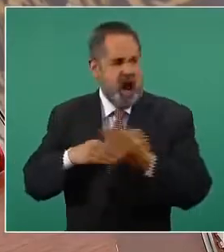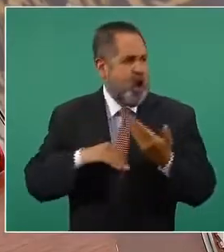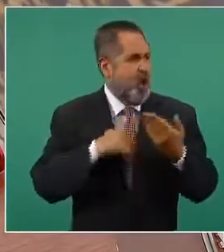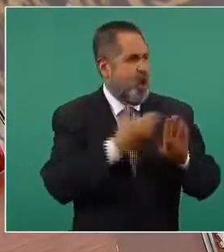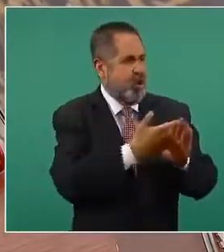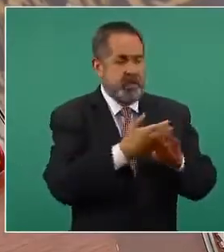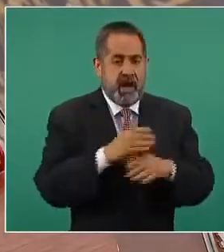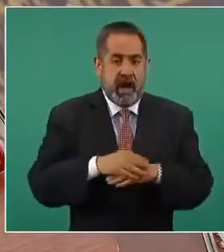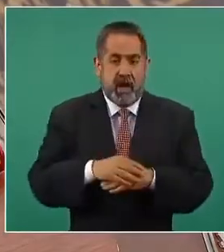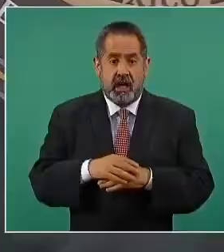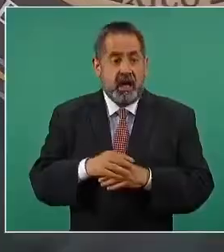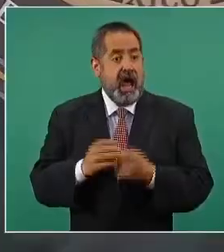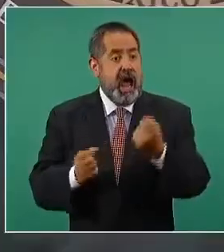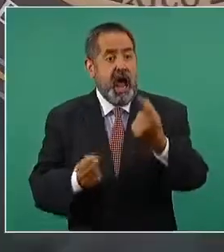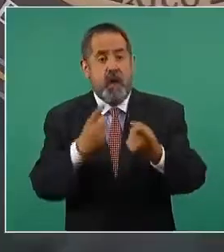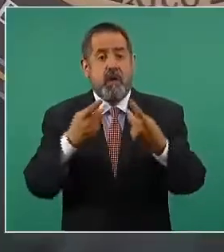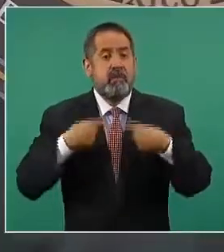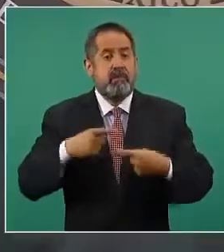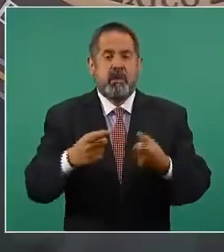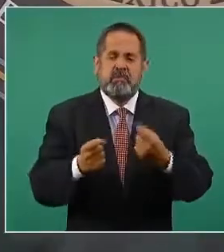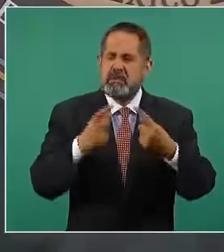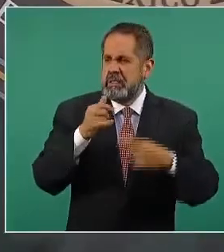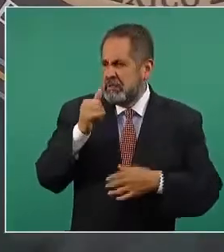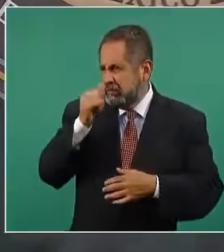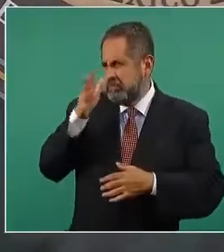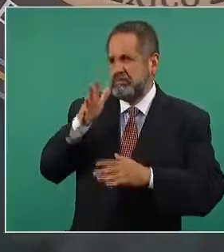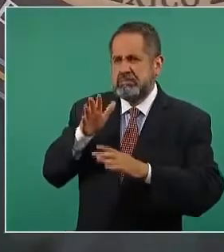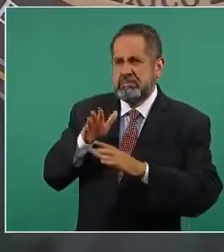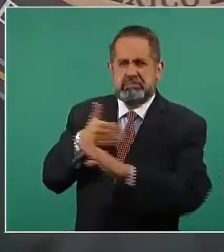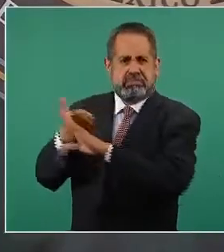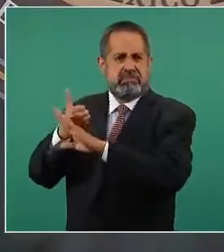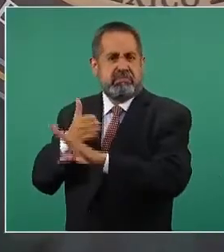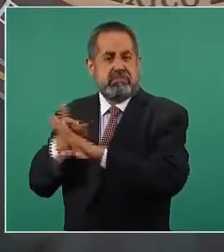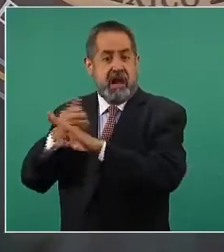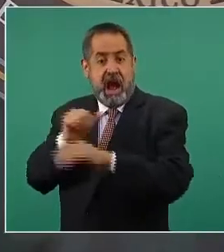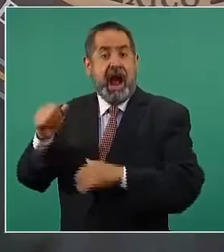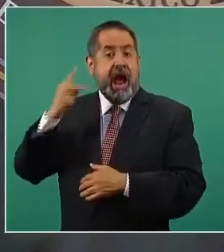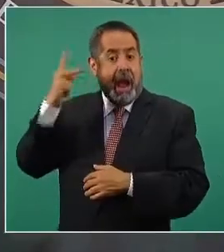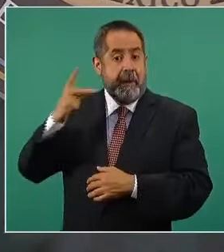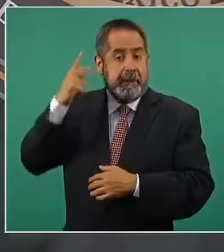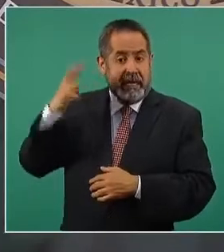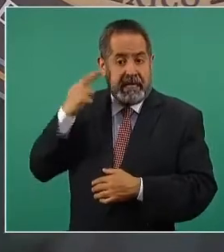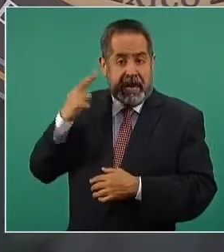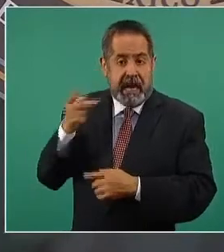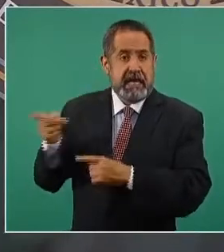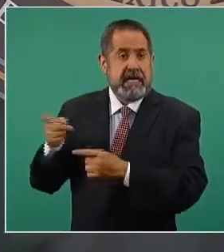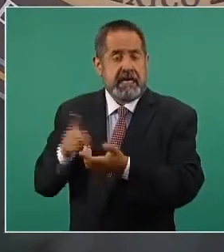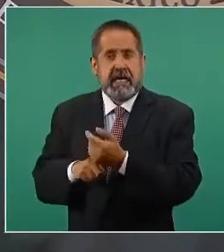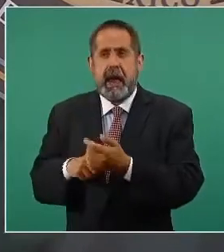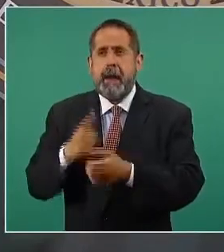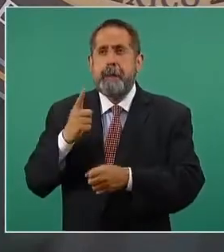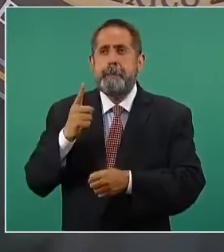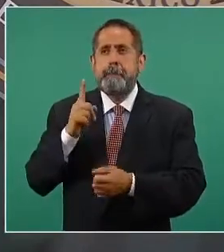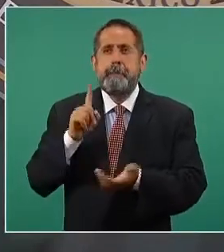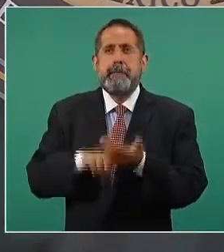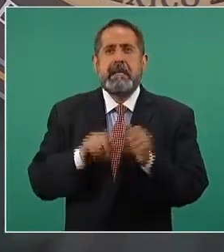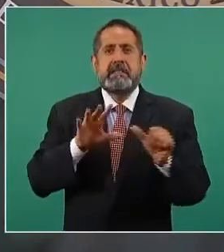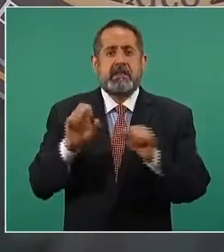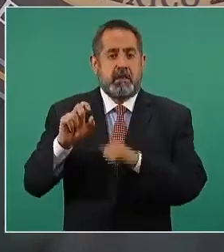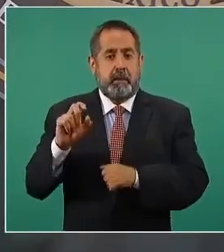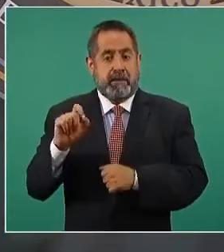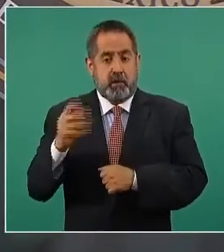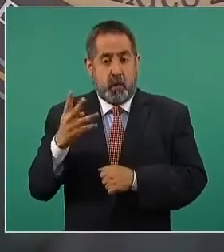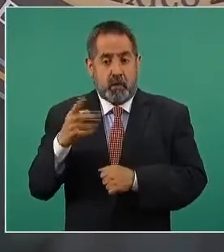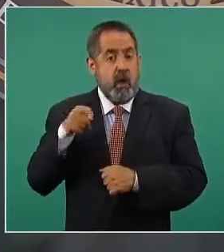acompañado de insurrecciones populares contra los virreyes. En 1624 hubo